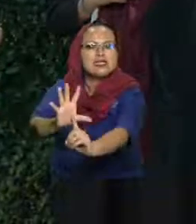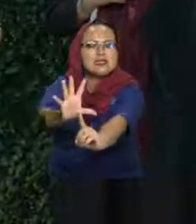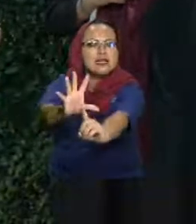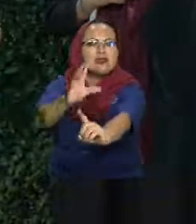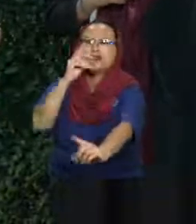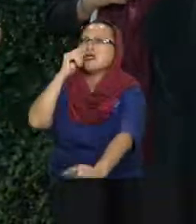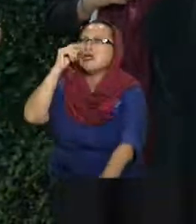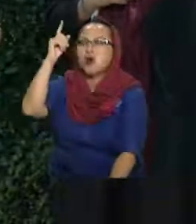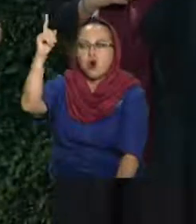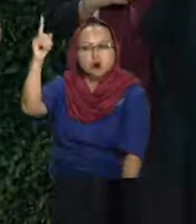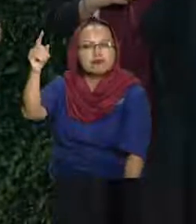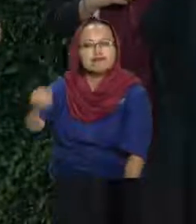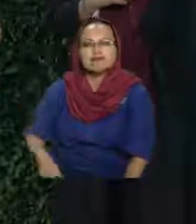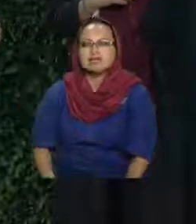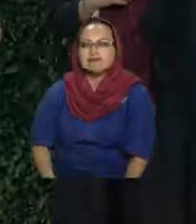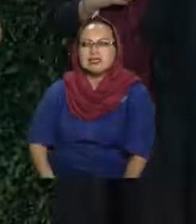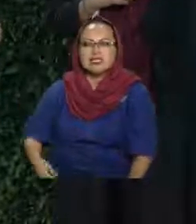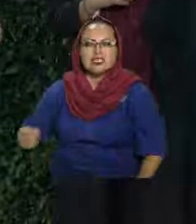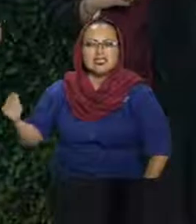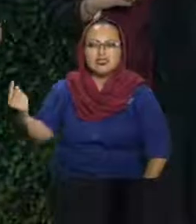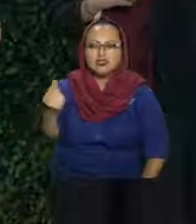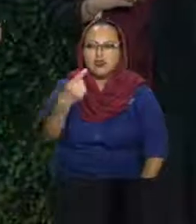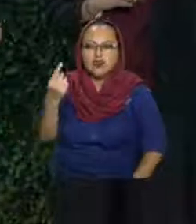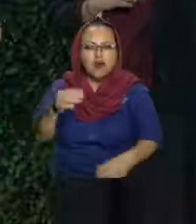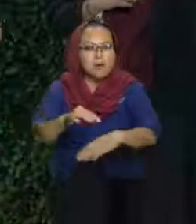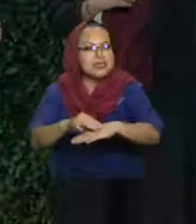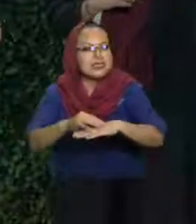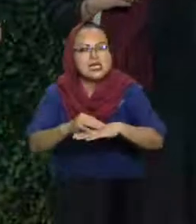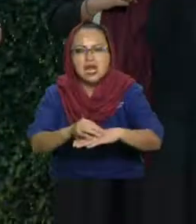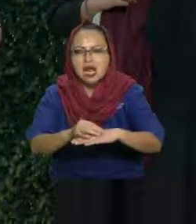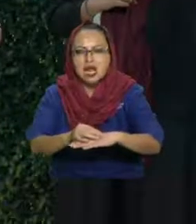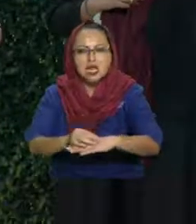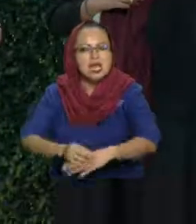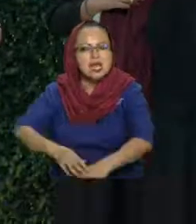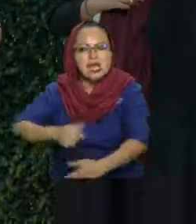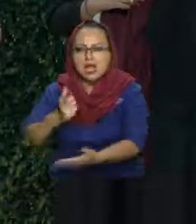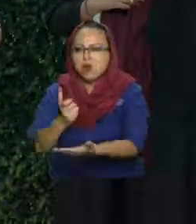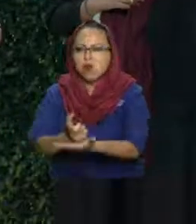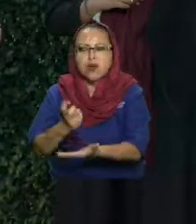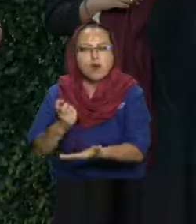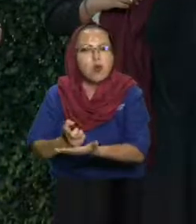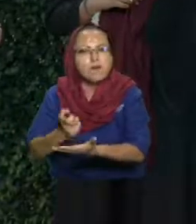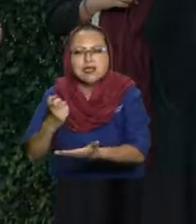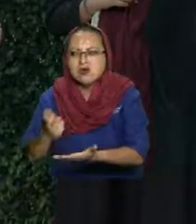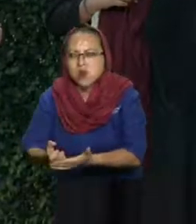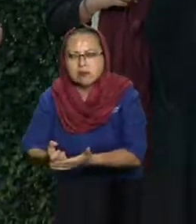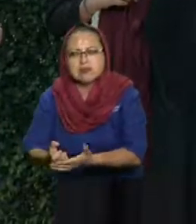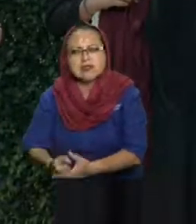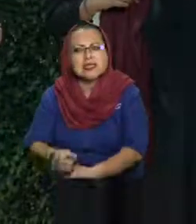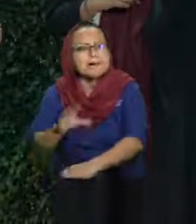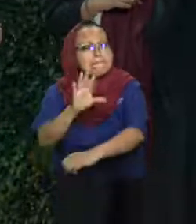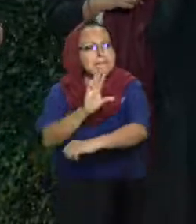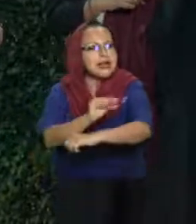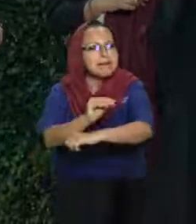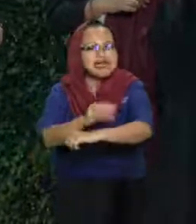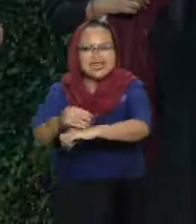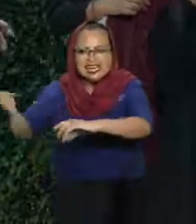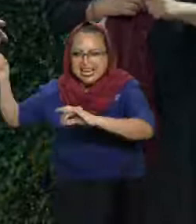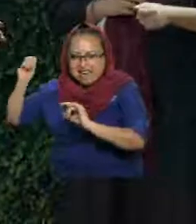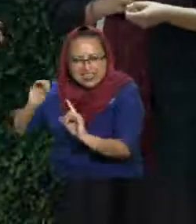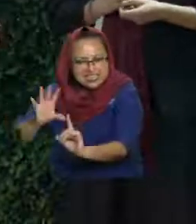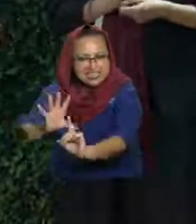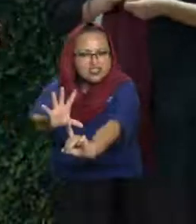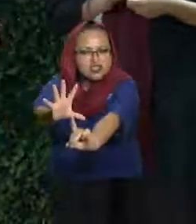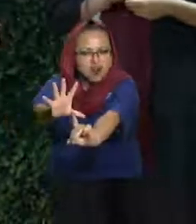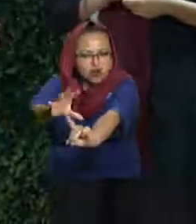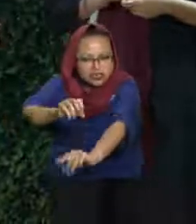bendícelo, Señor, aún en lo material, aún en lo económico. Y